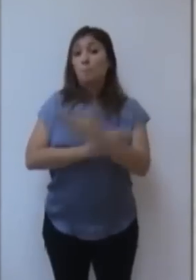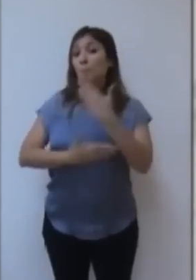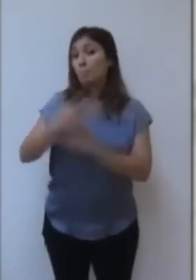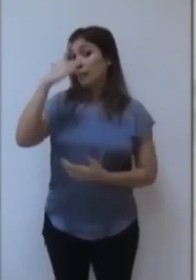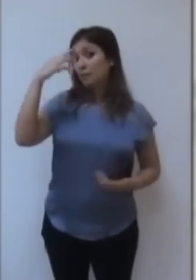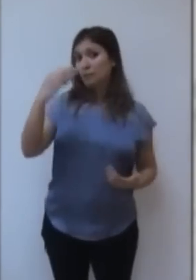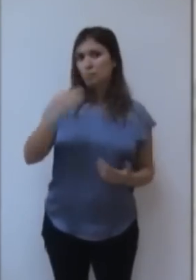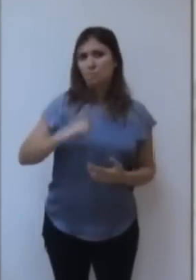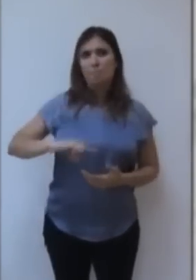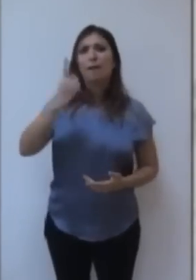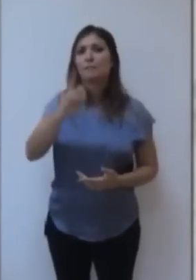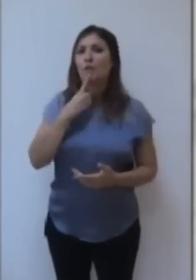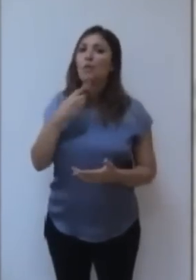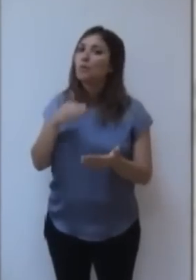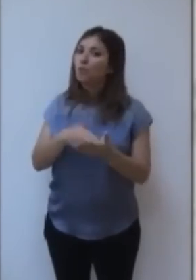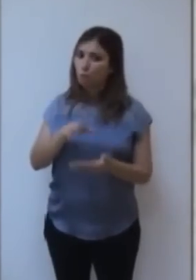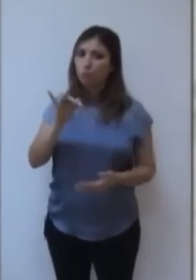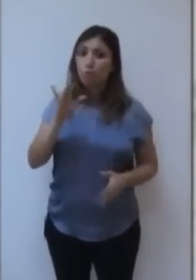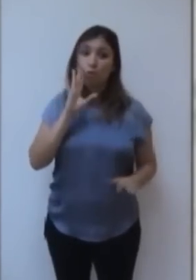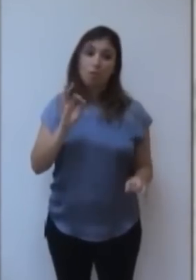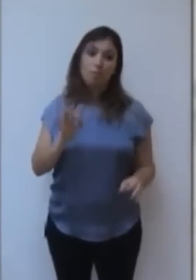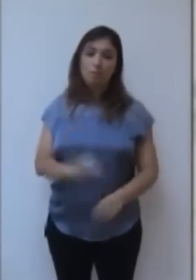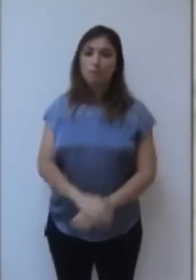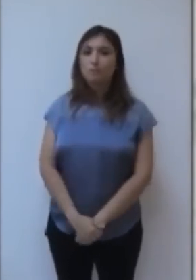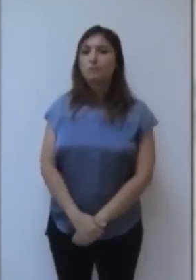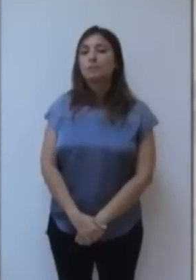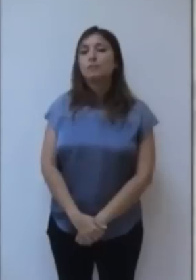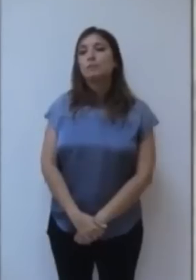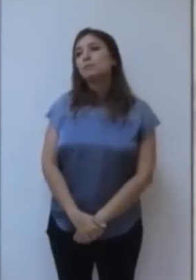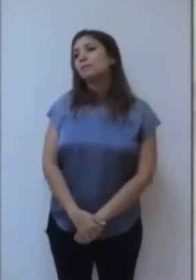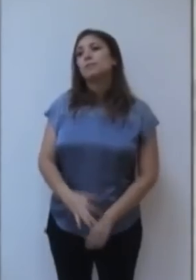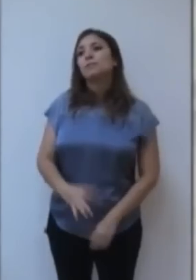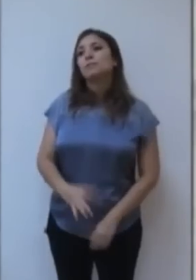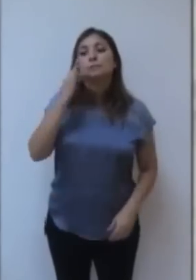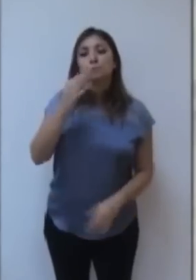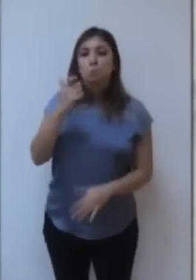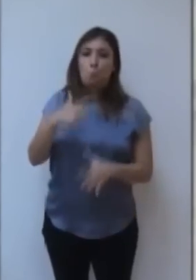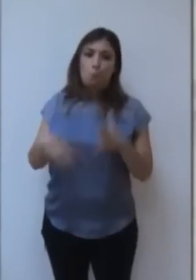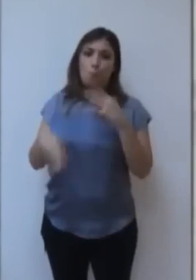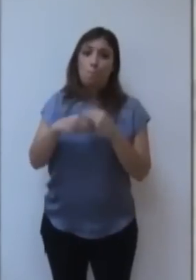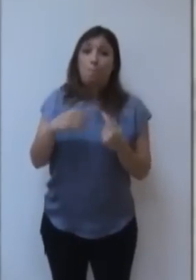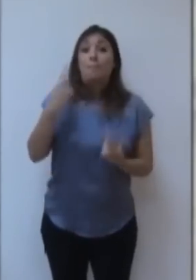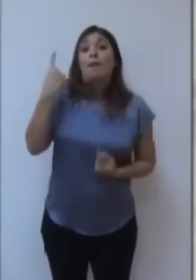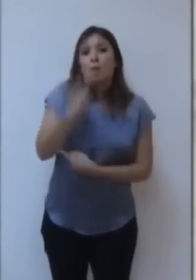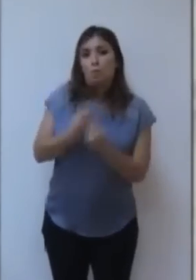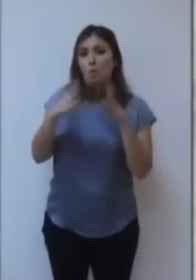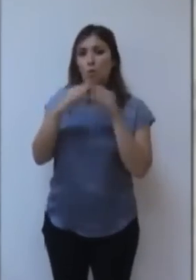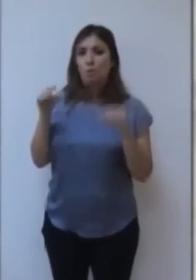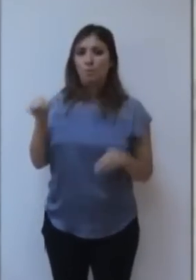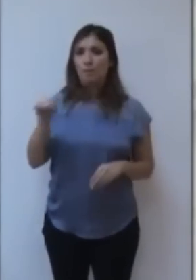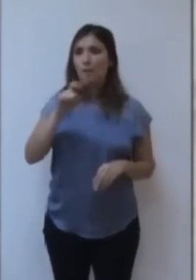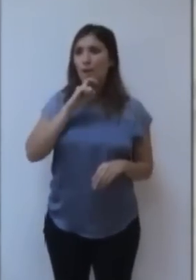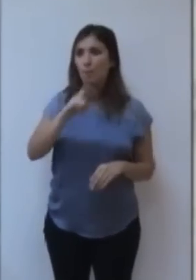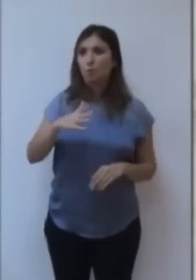pues es donde habría mayor dificultad, ¿no? Que es lo que... Yo también quería complementar un poco y decir que en algunas universidades, ya no estoy hablando